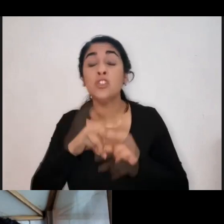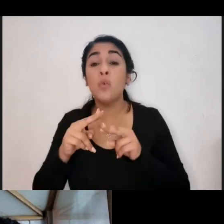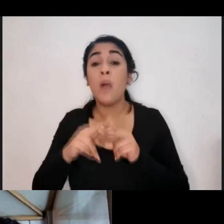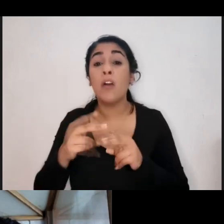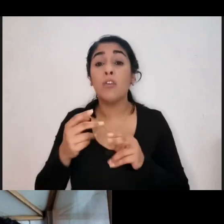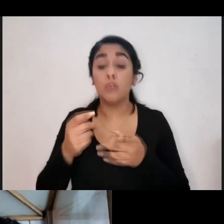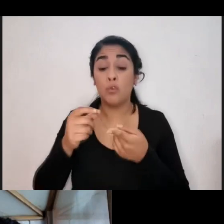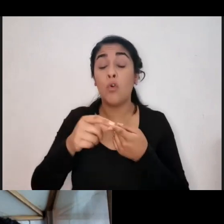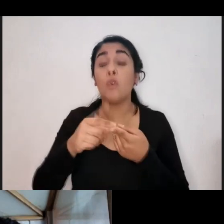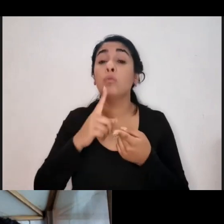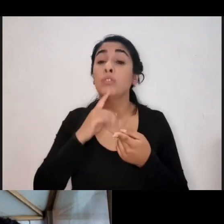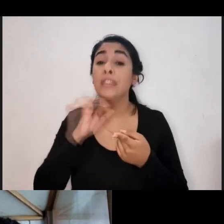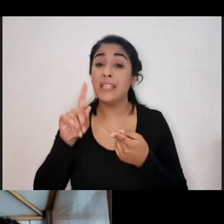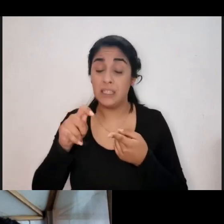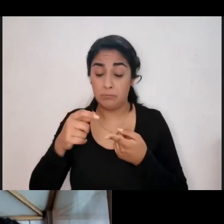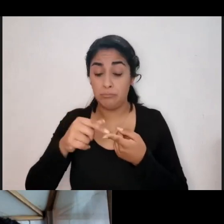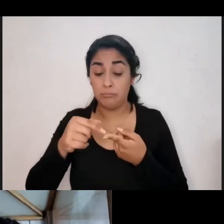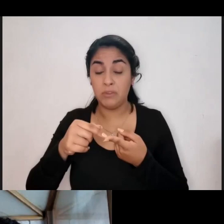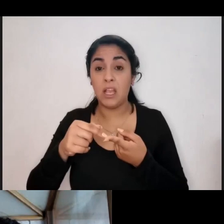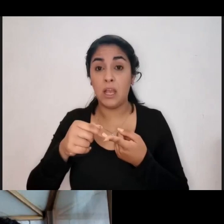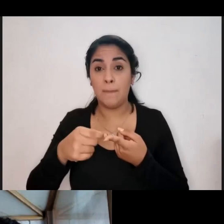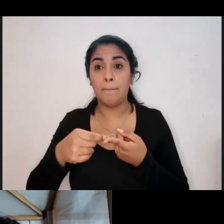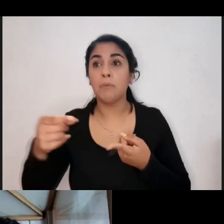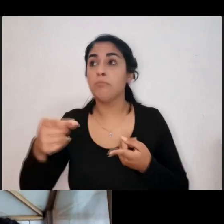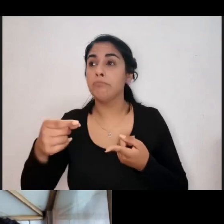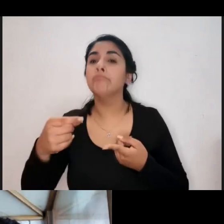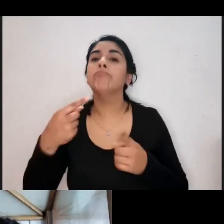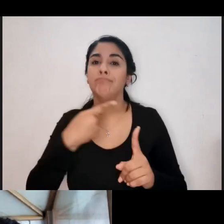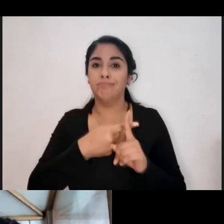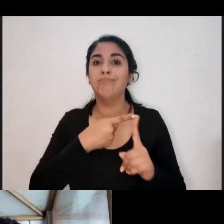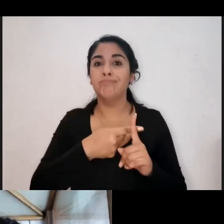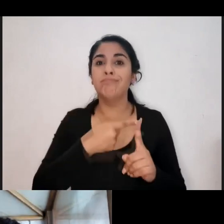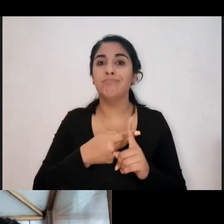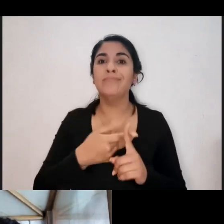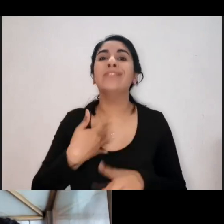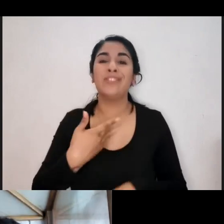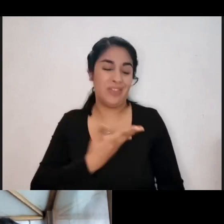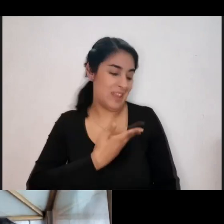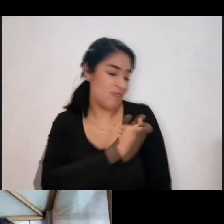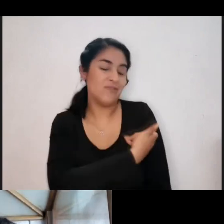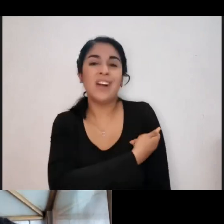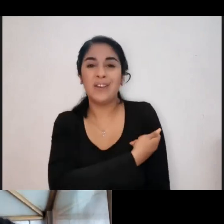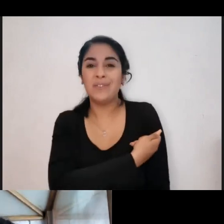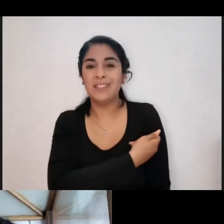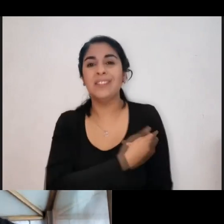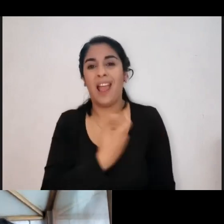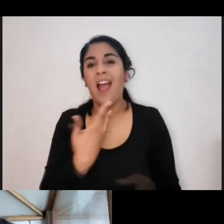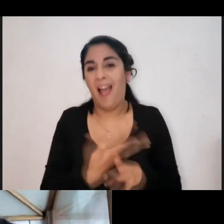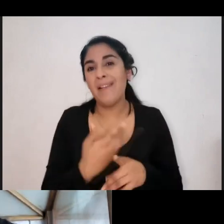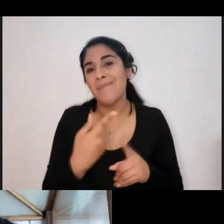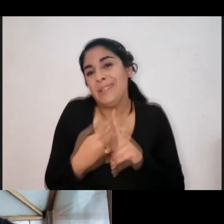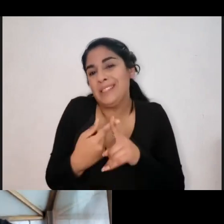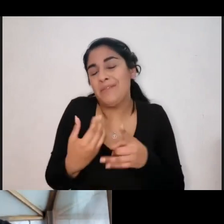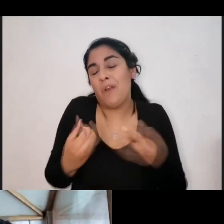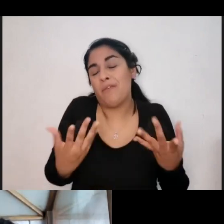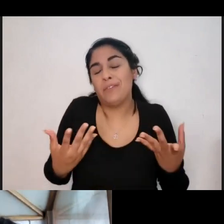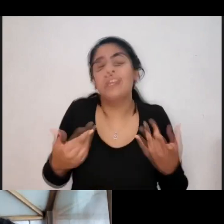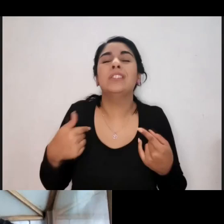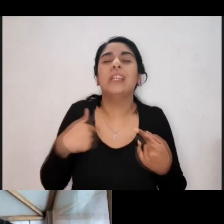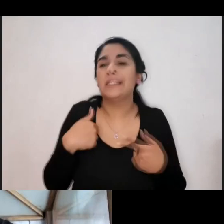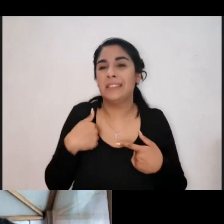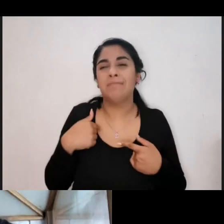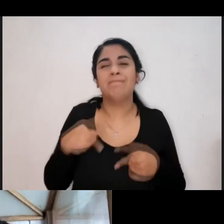anticuerpos, estoy vacunado, me va a salir positivo, porque tengo inmunidad. ¿Te fijas? Entonces hoy día como que ese tipo de seguimiento también